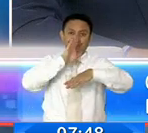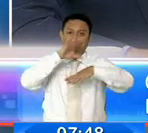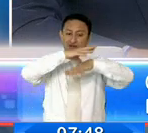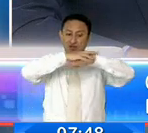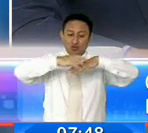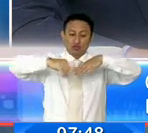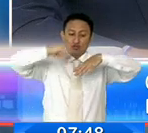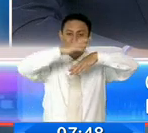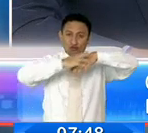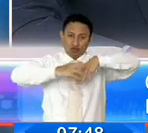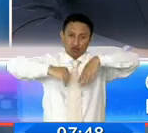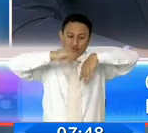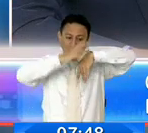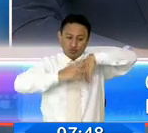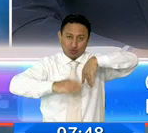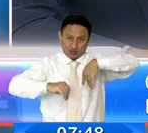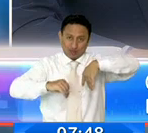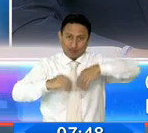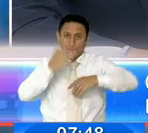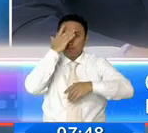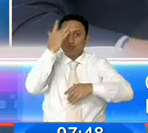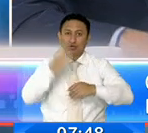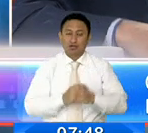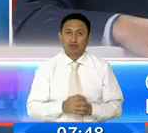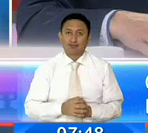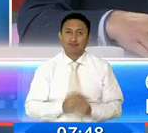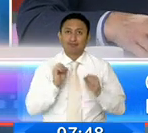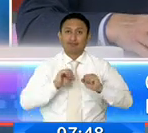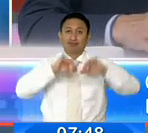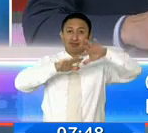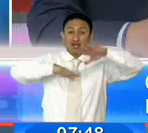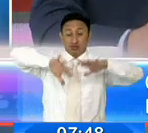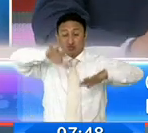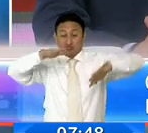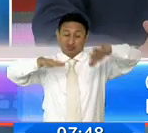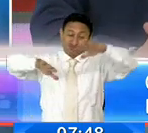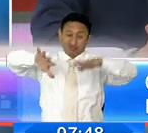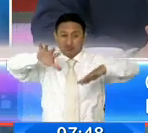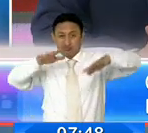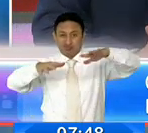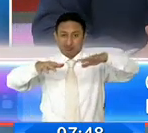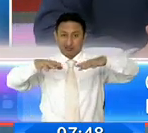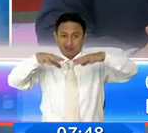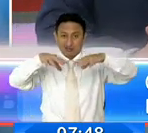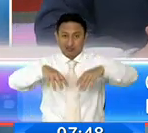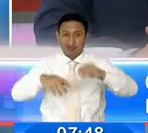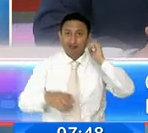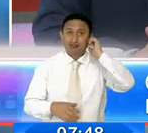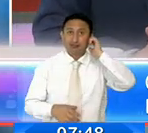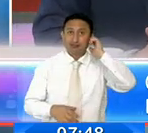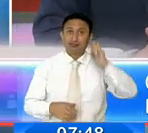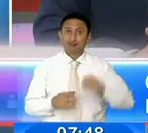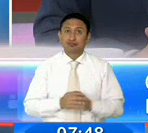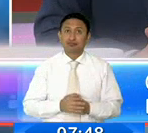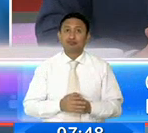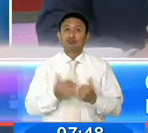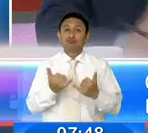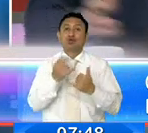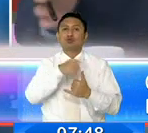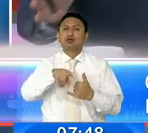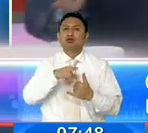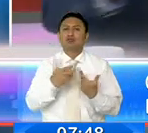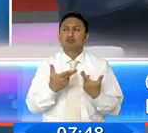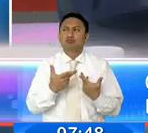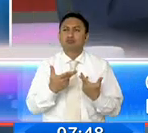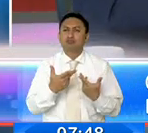comiendo, porque son geologías bien, bien inestables, bien suaves. ¿En ese punto qué se ha planteado? ¿Qué solución se está